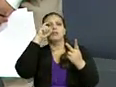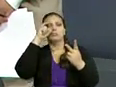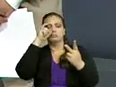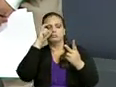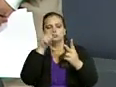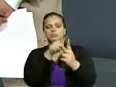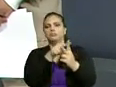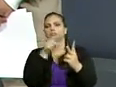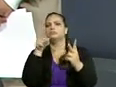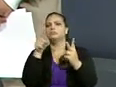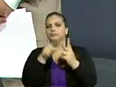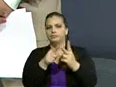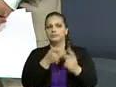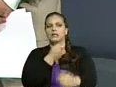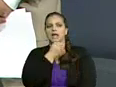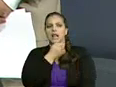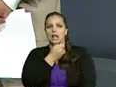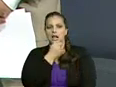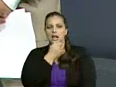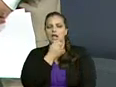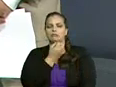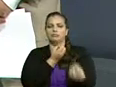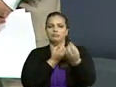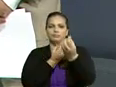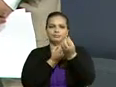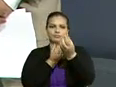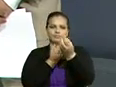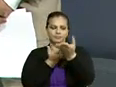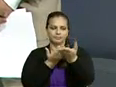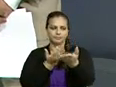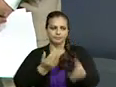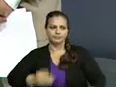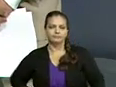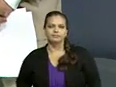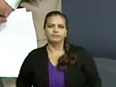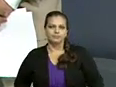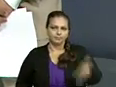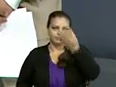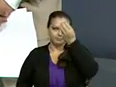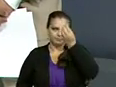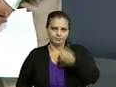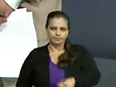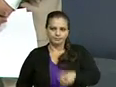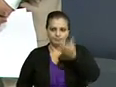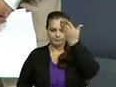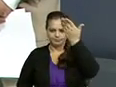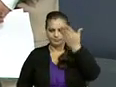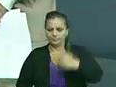Roselena Bajones están listos para arrancar con la información de inmediato. Que tengan un día estupendo.